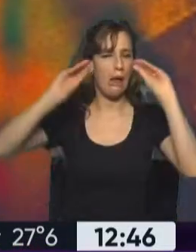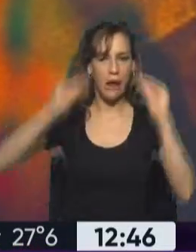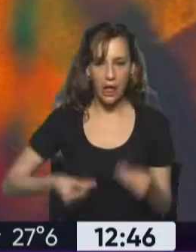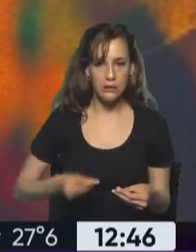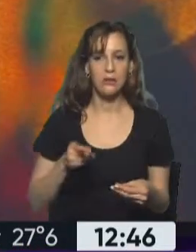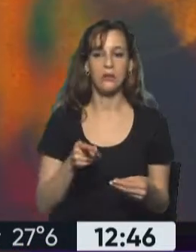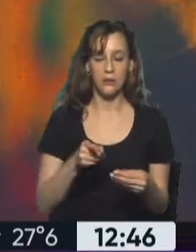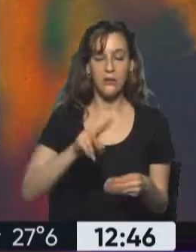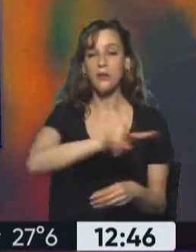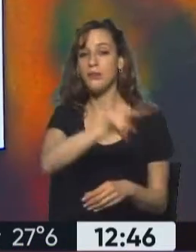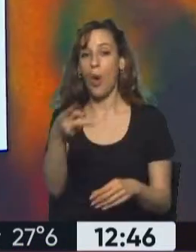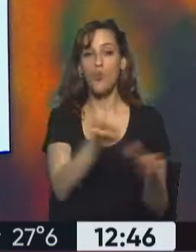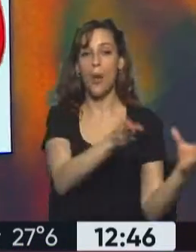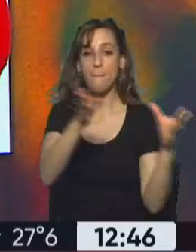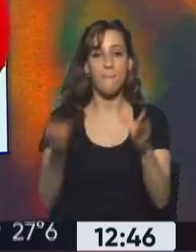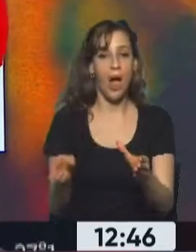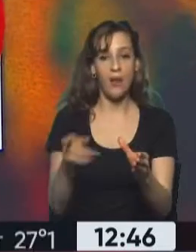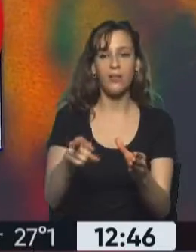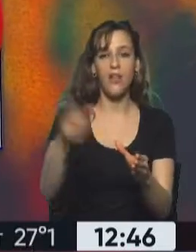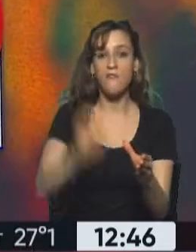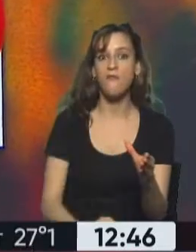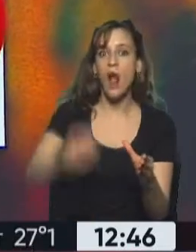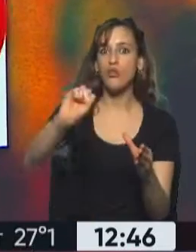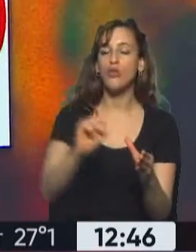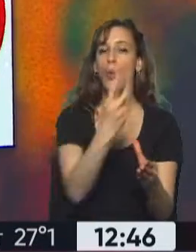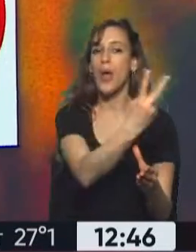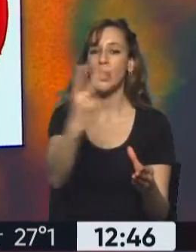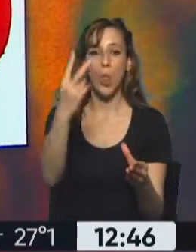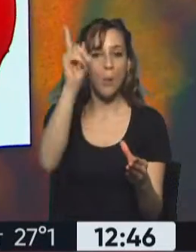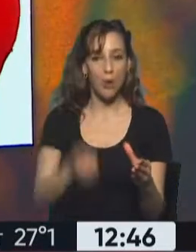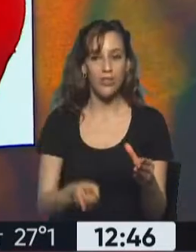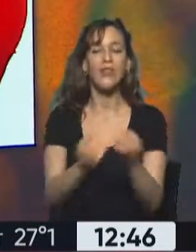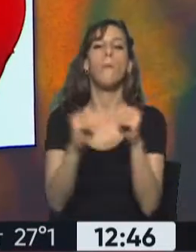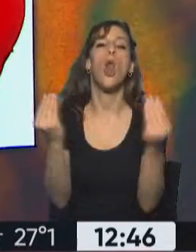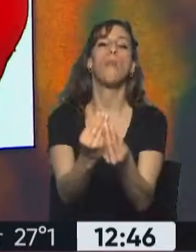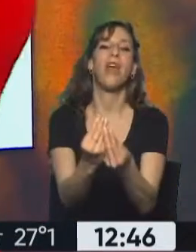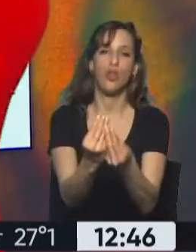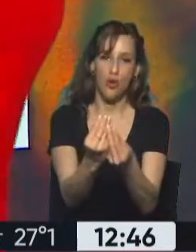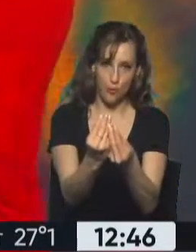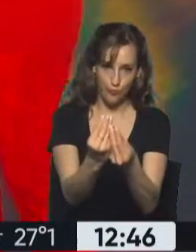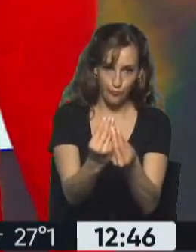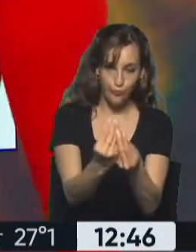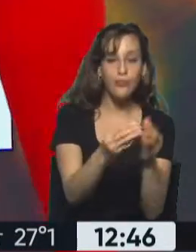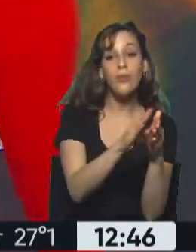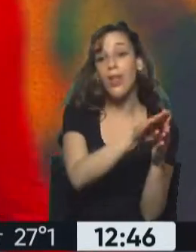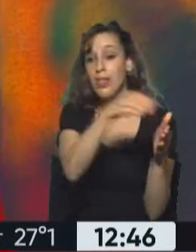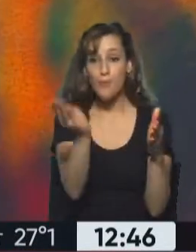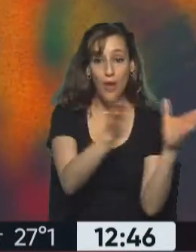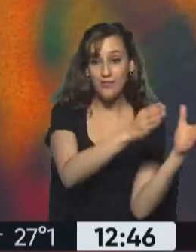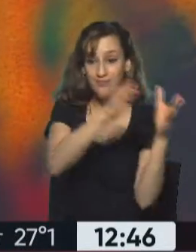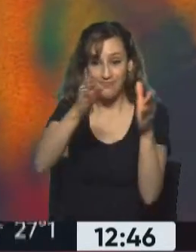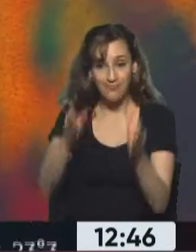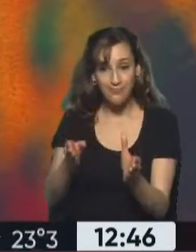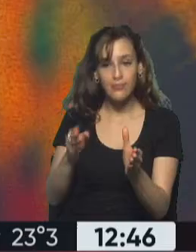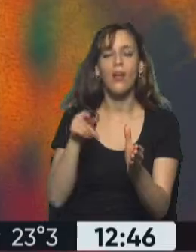etapa en donde ya la inflación empieza a tener otro dinamismo, 22% es la inflación promedio. Y luego vamos, acá hay un